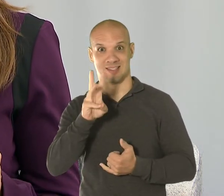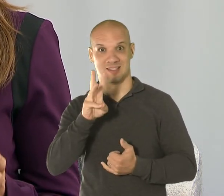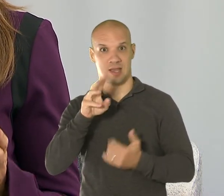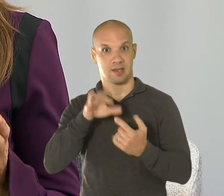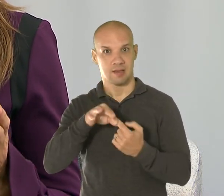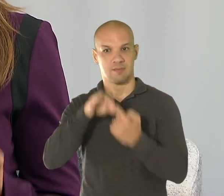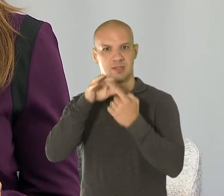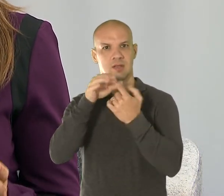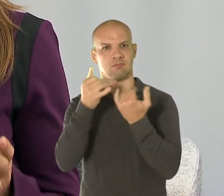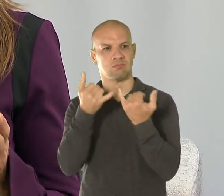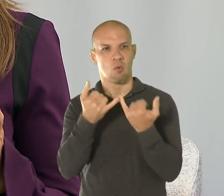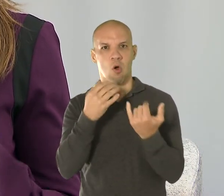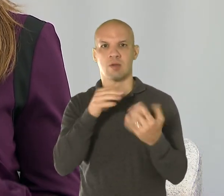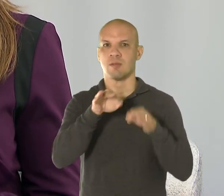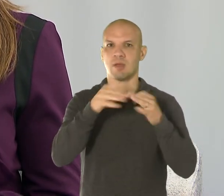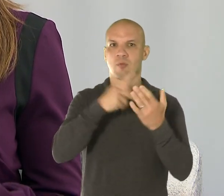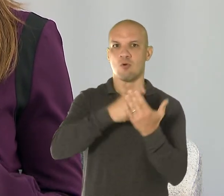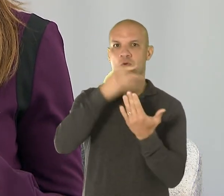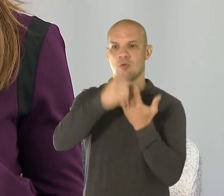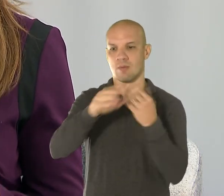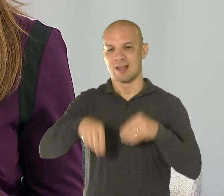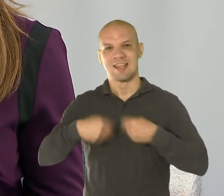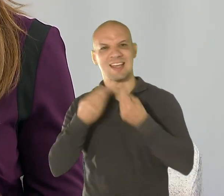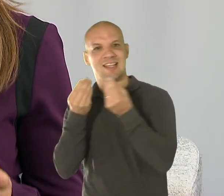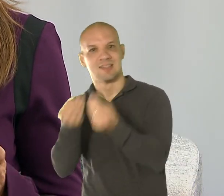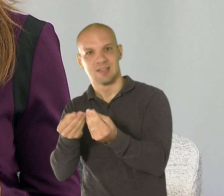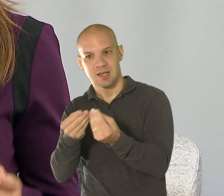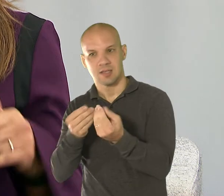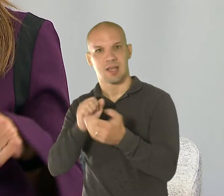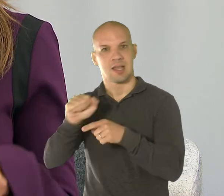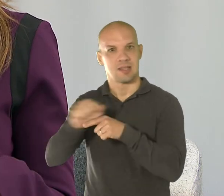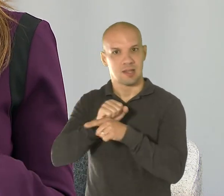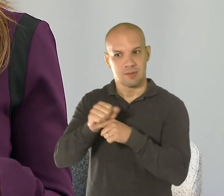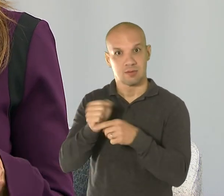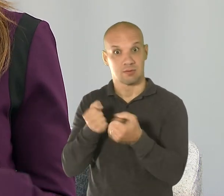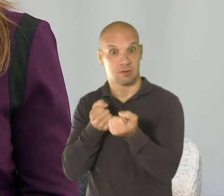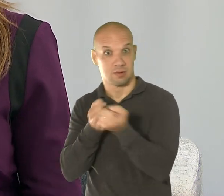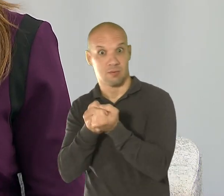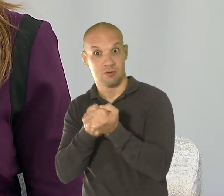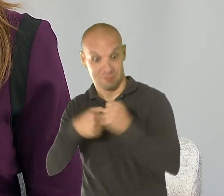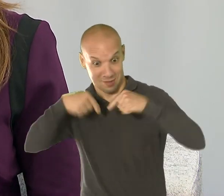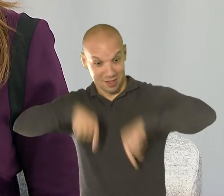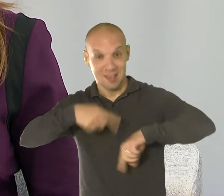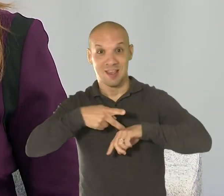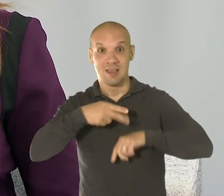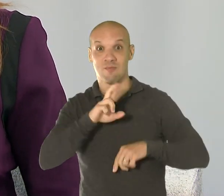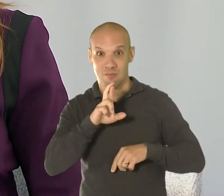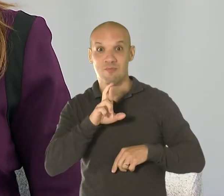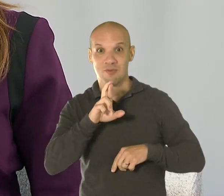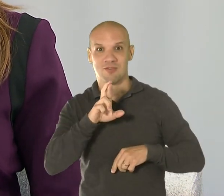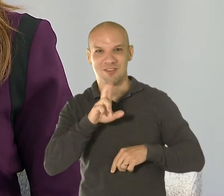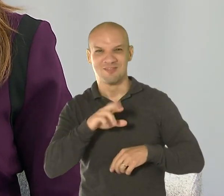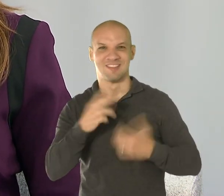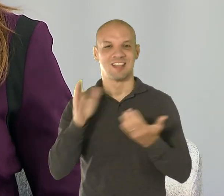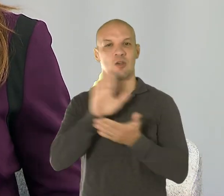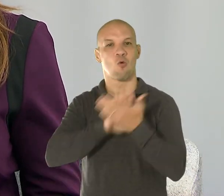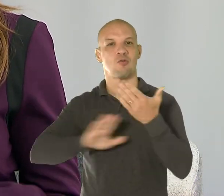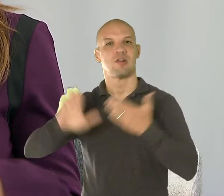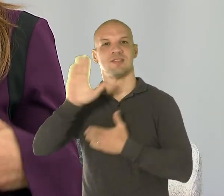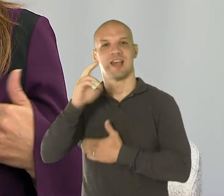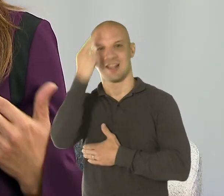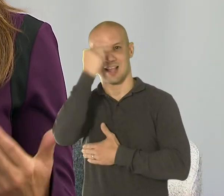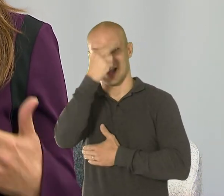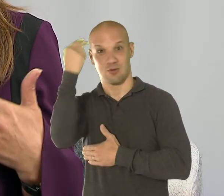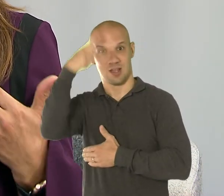programa que les ofrece entrenamiento y apoyo y opera desde aquí, desde Puerto Rico. La Pontificia Universidad Católica de